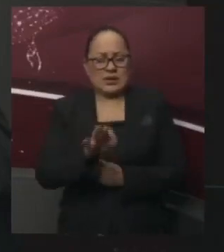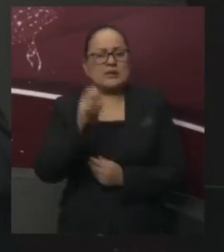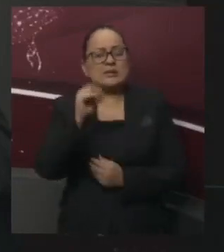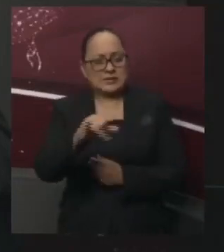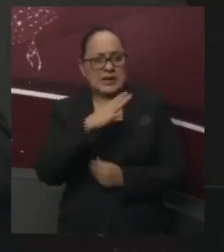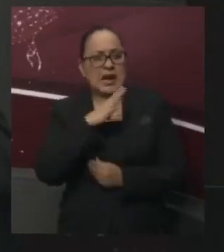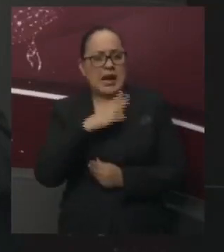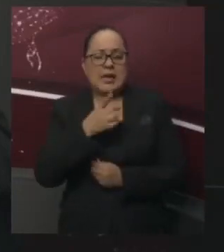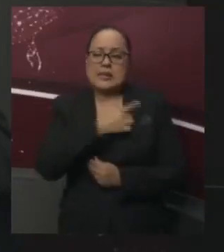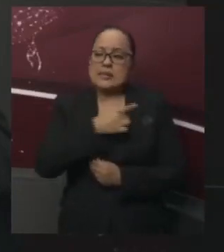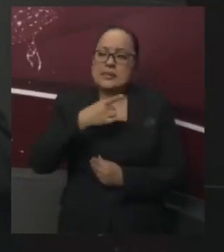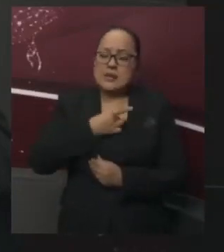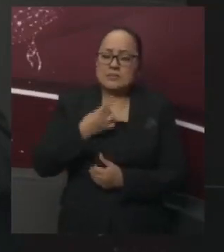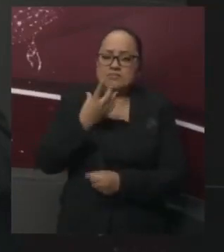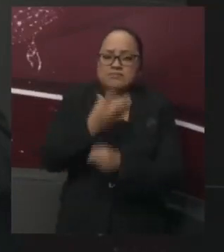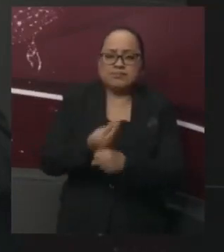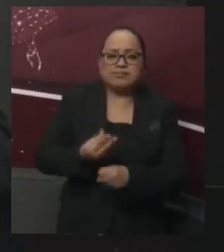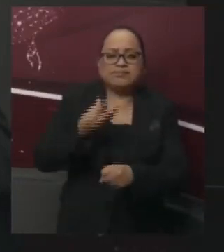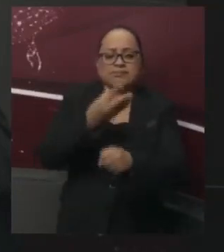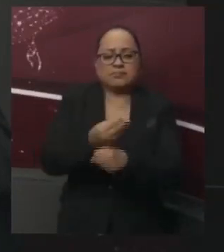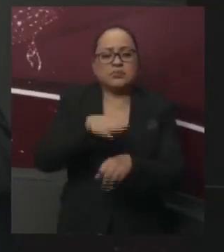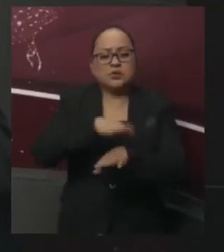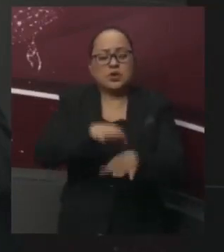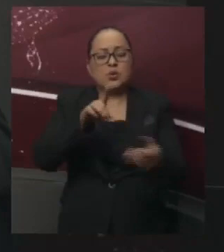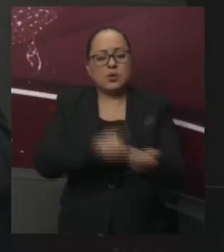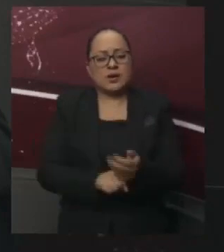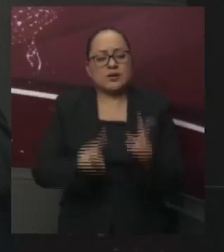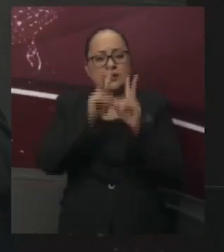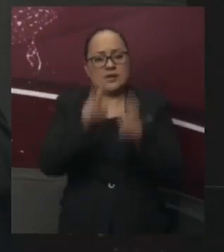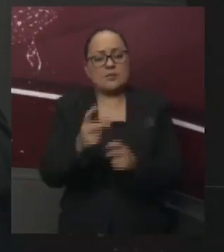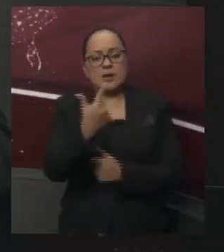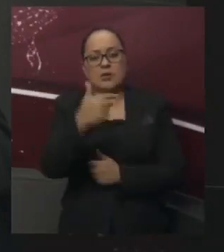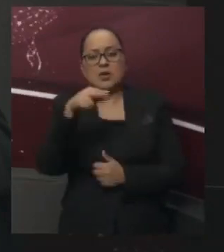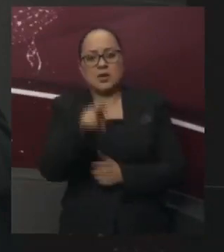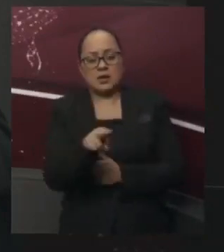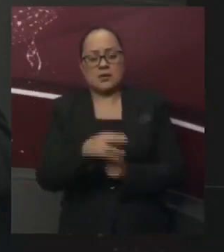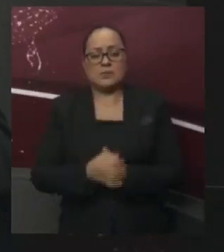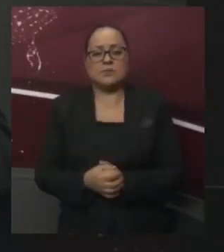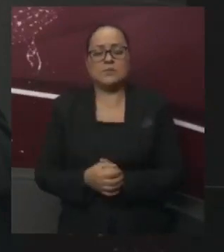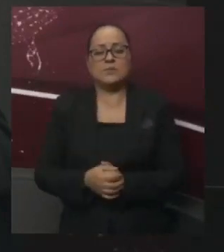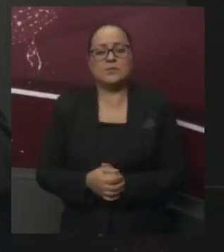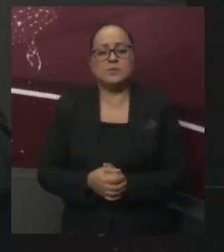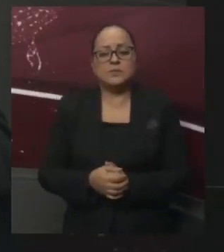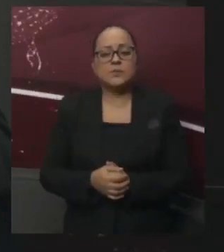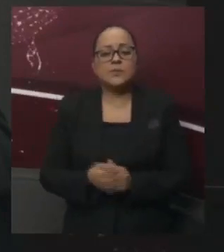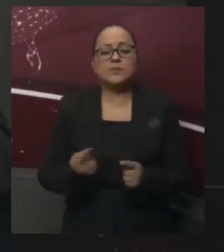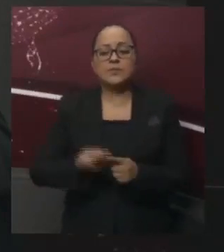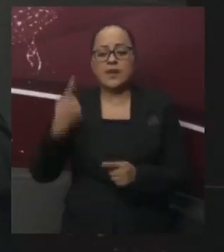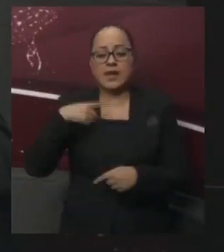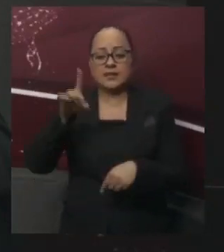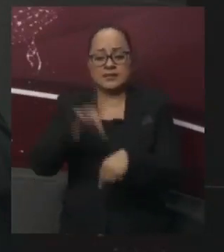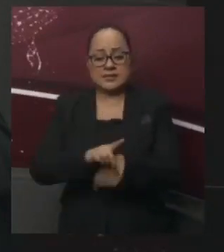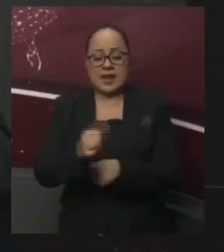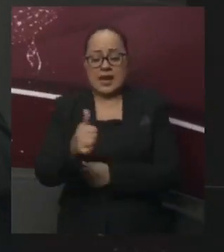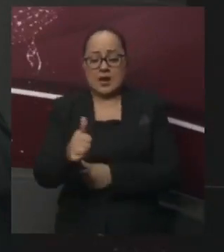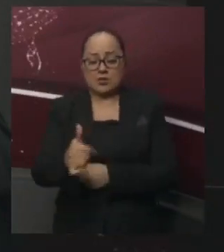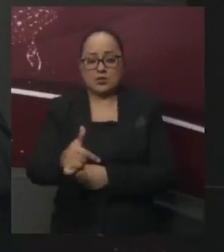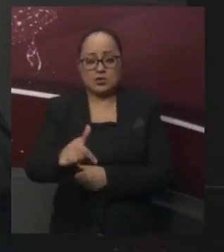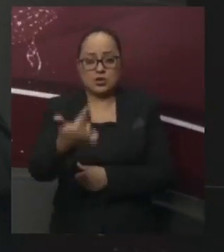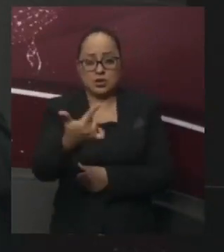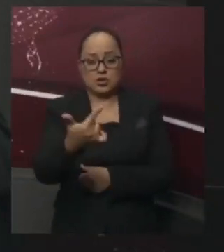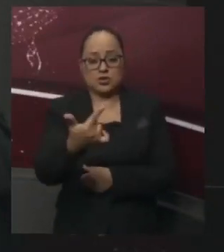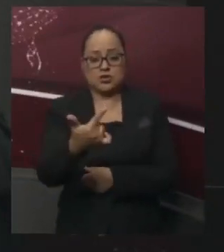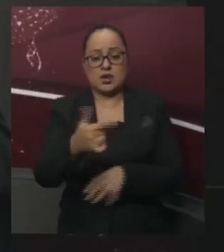hacer algunos ajustes en materia de la operación de la Guardia Nacional, ¿no? El pasado 12 de agosto,